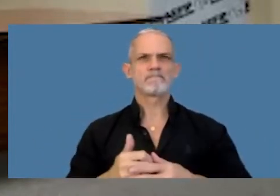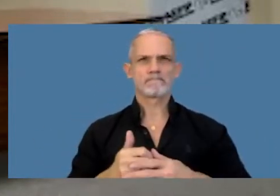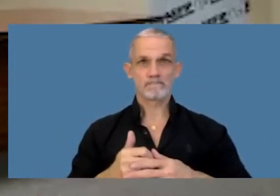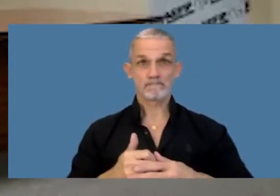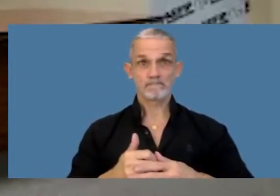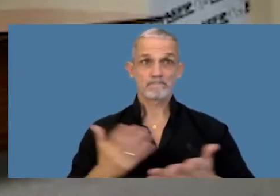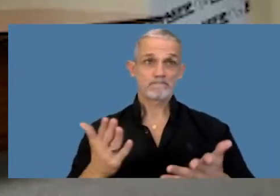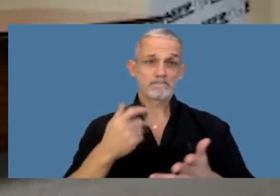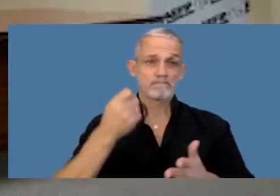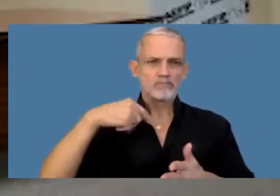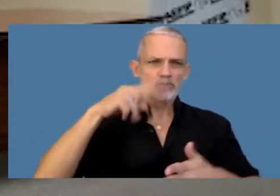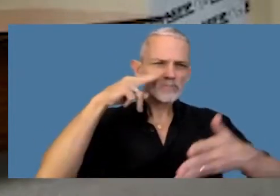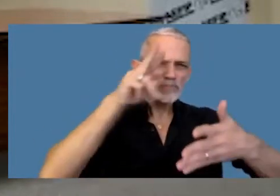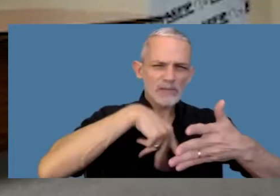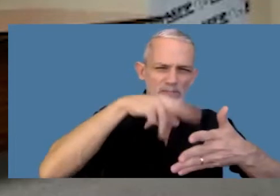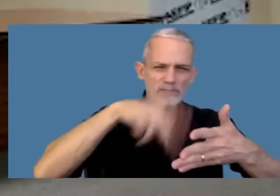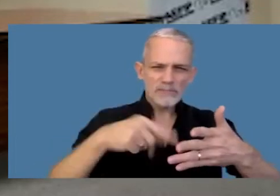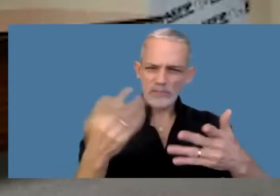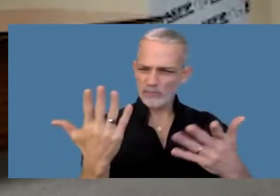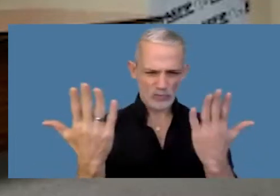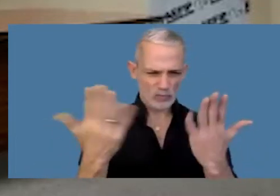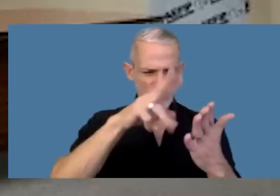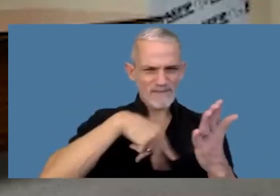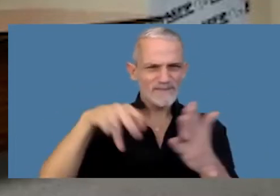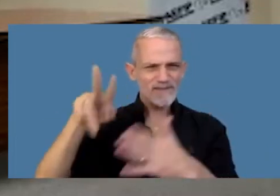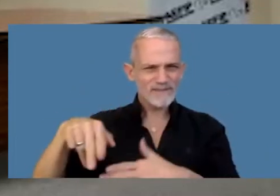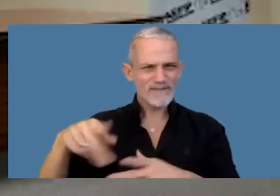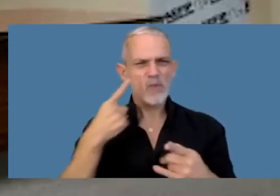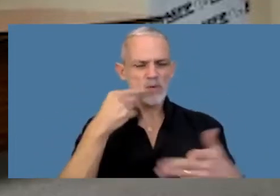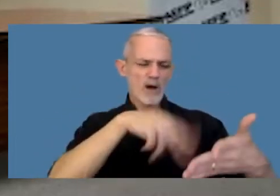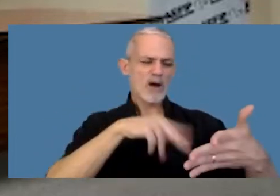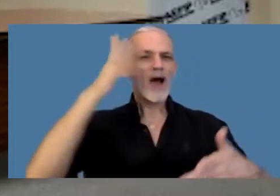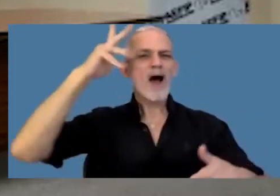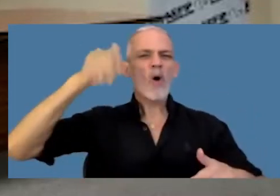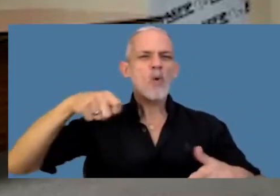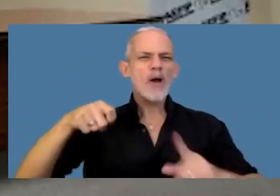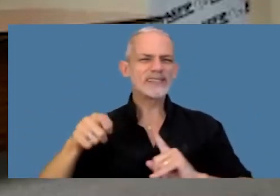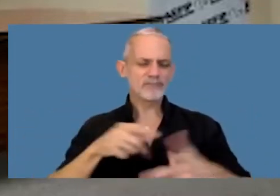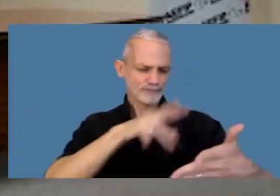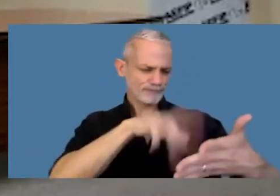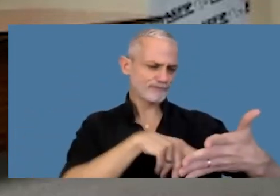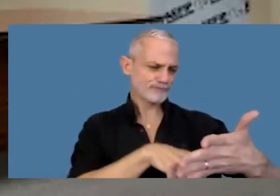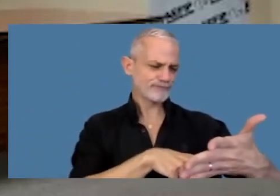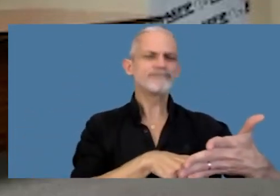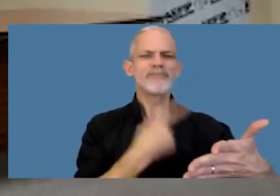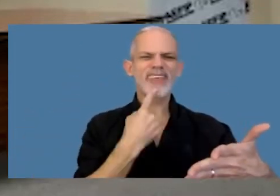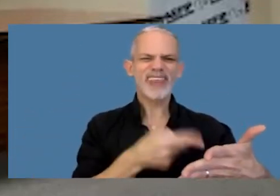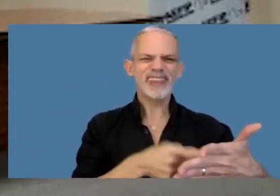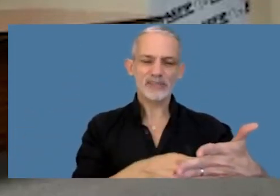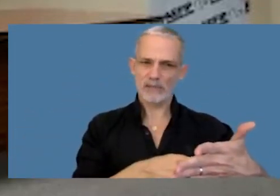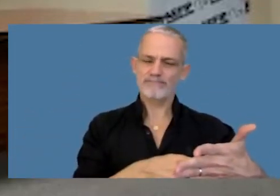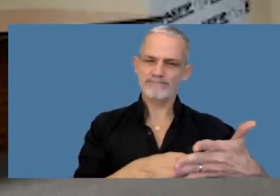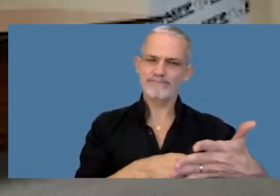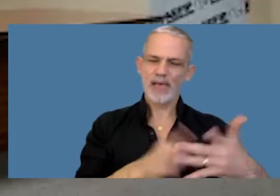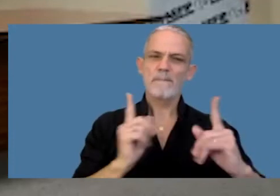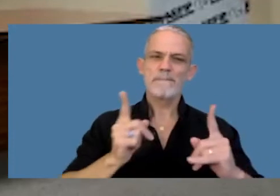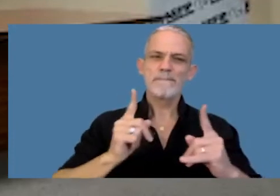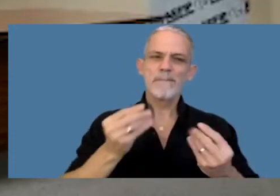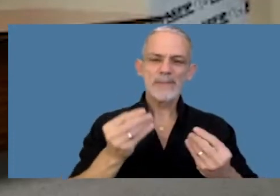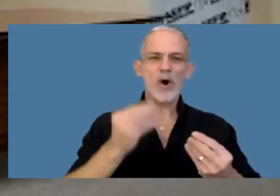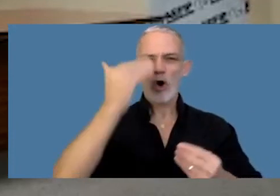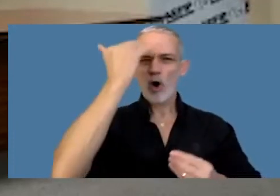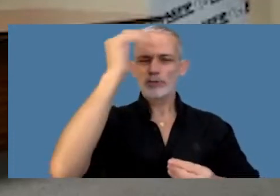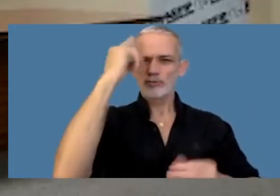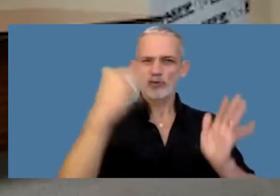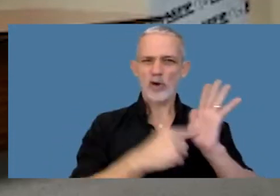Si uno lee esos fallos, va a advertir que ahí aparecen la operatividad de la Constitución